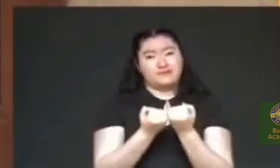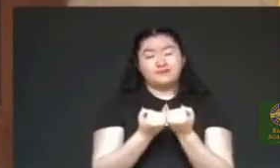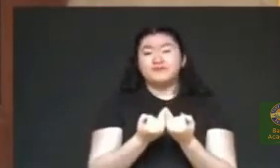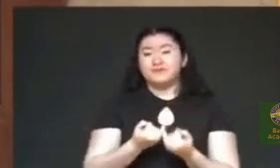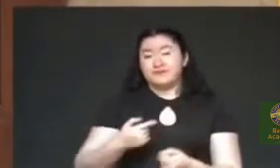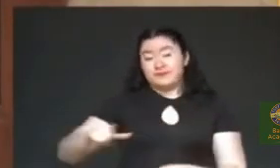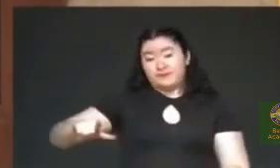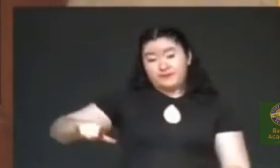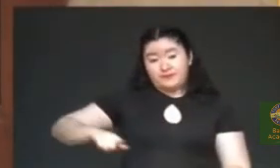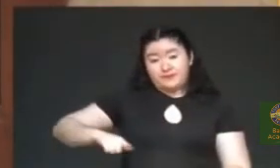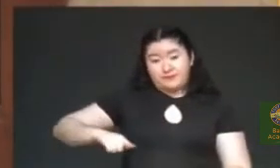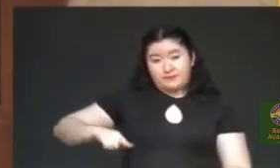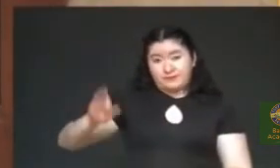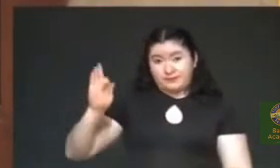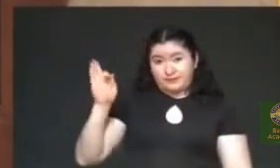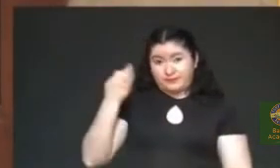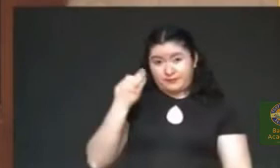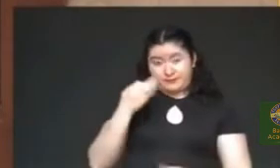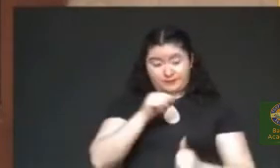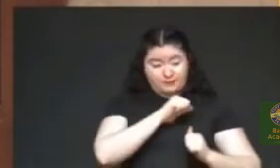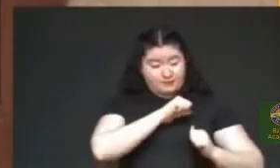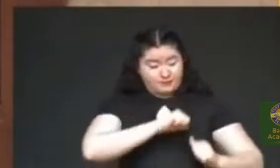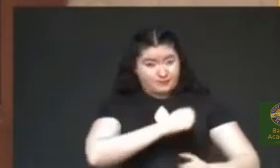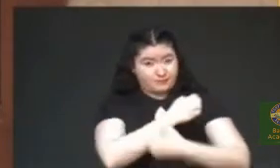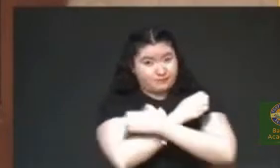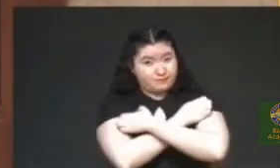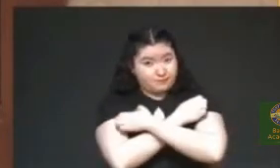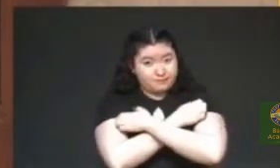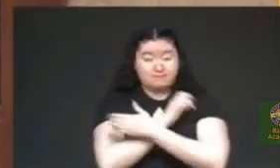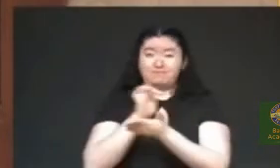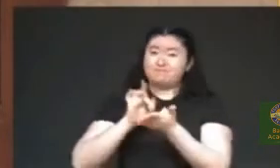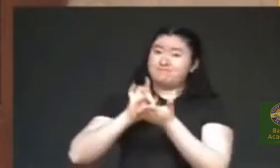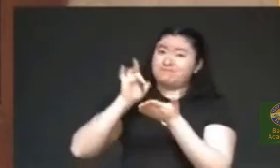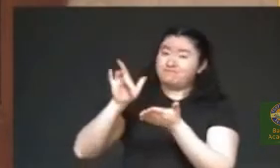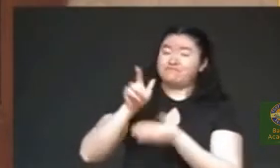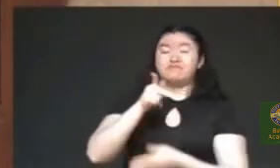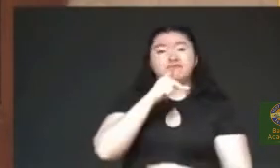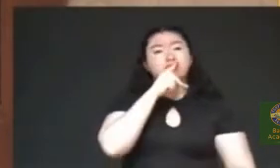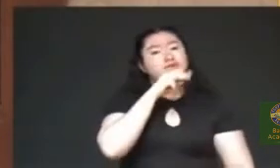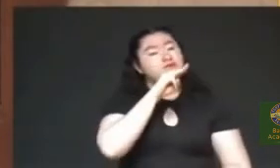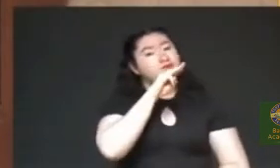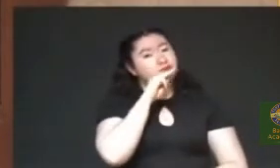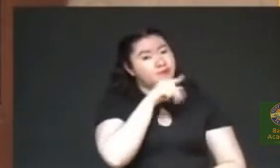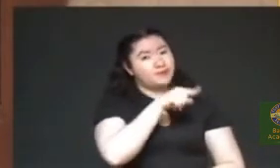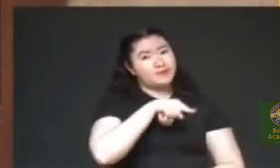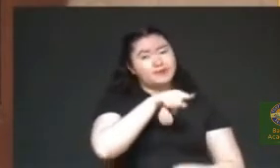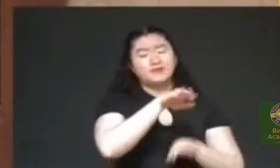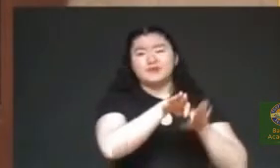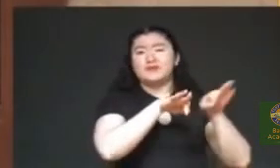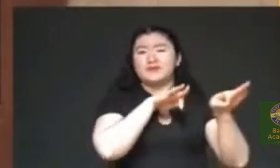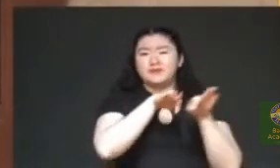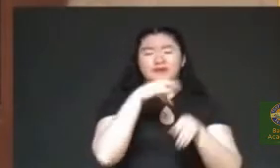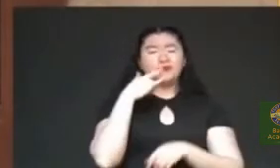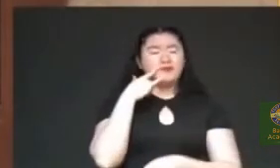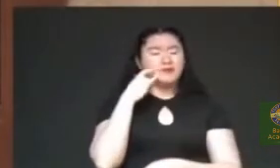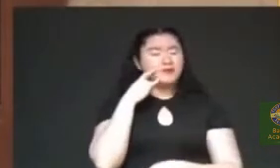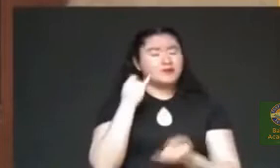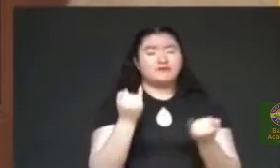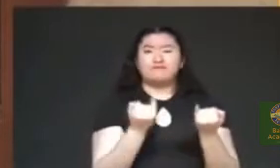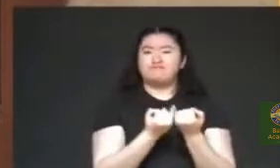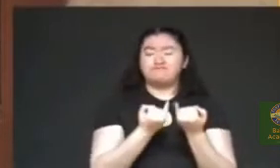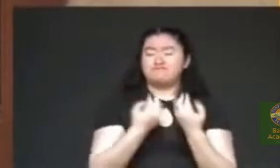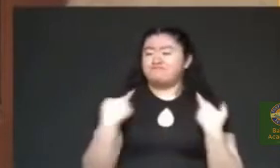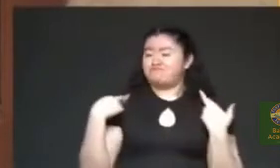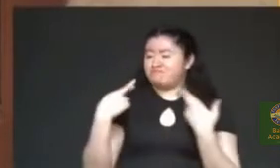Educativa Federal, a los padres y madres de familia por todo su trabajo e intervención, a los maestros y maestras que el día de hoy,